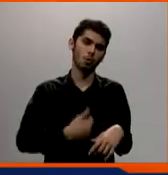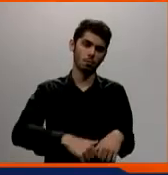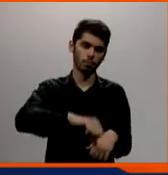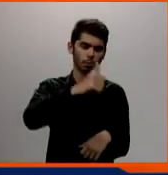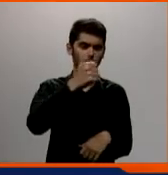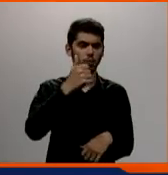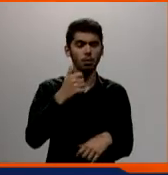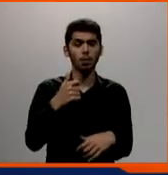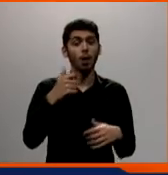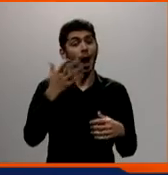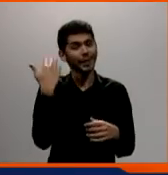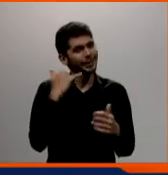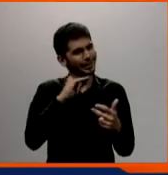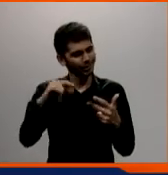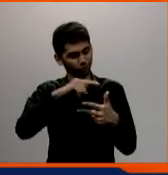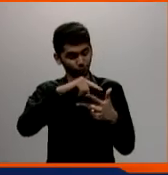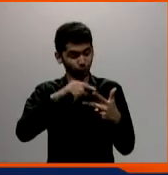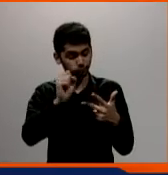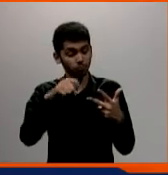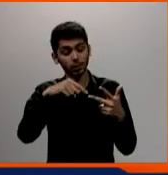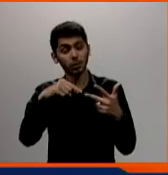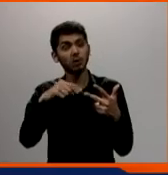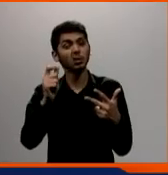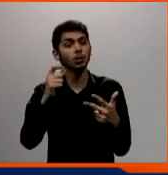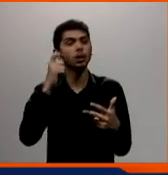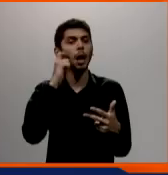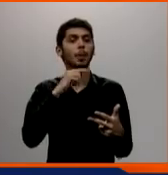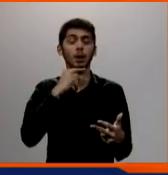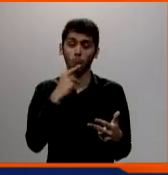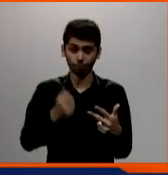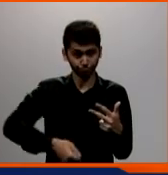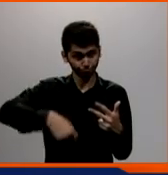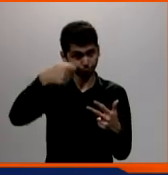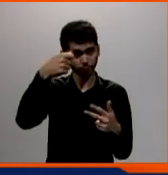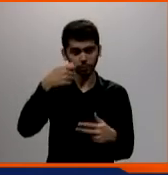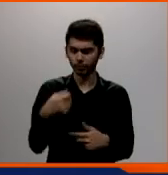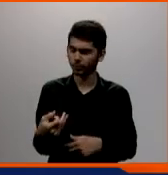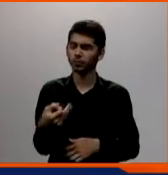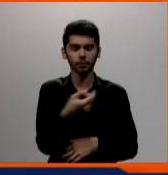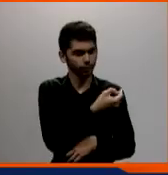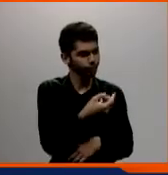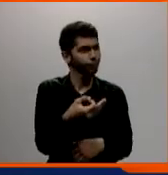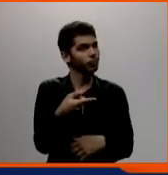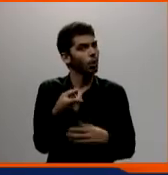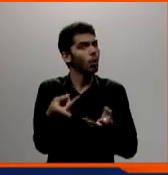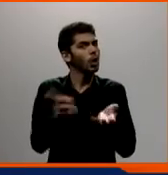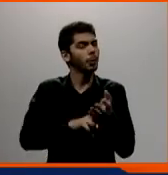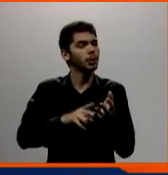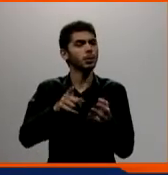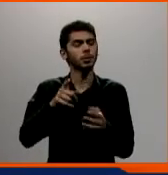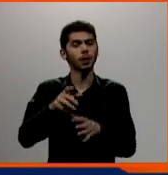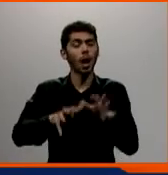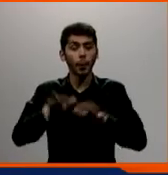hablábamos de San Martín de San Juan, que es otro de los ascendidos, Seba, a esta primera división. Sí, tal cual, que se vuelve a repetir un poquito eso, ¿no? De que por